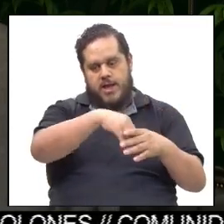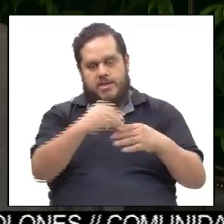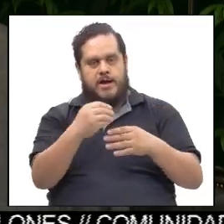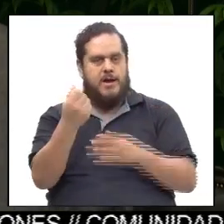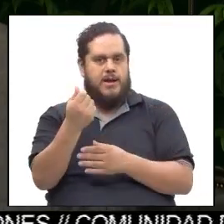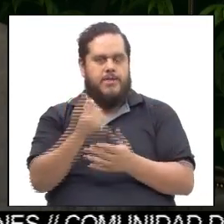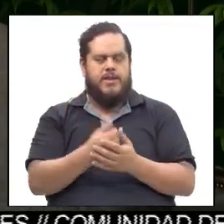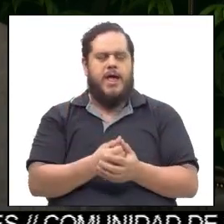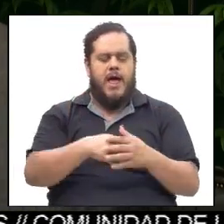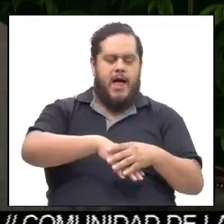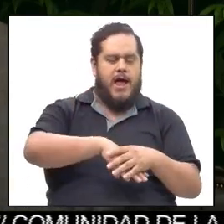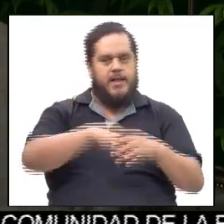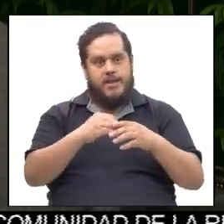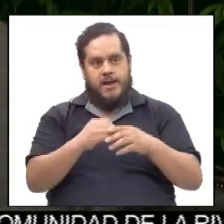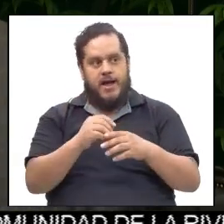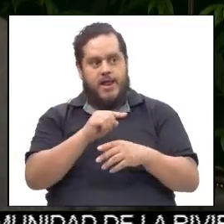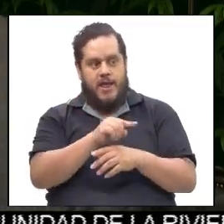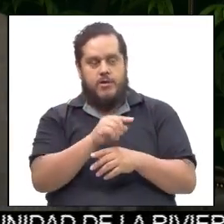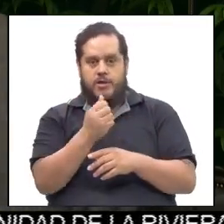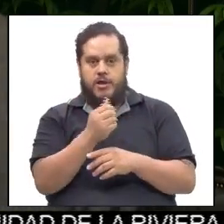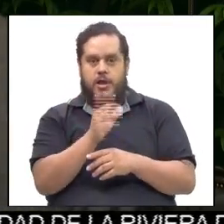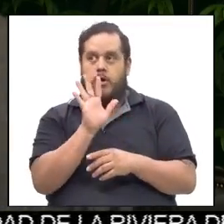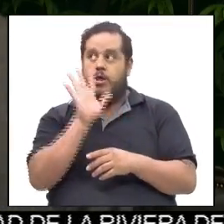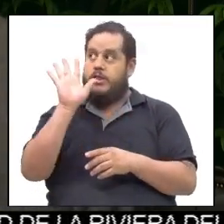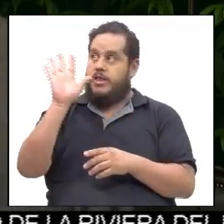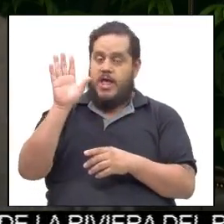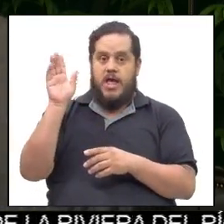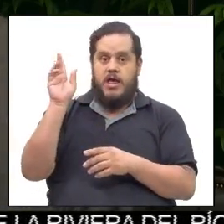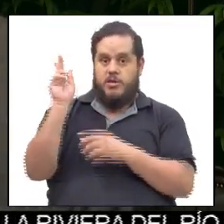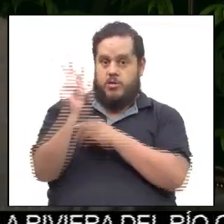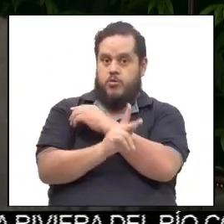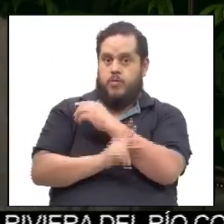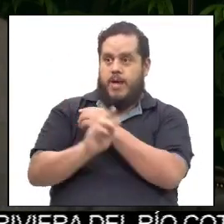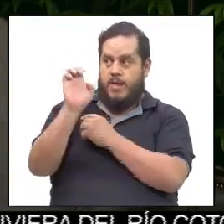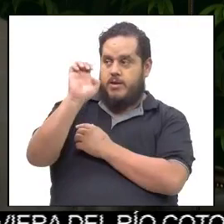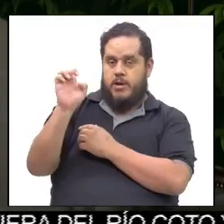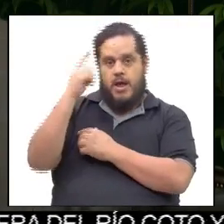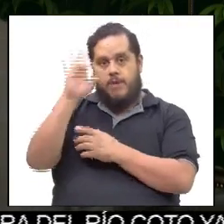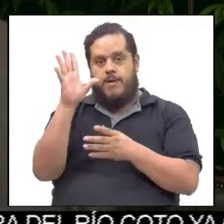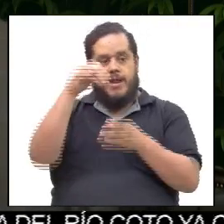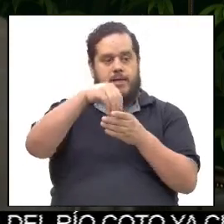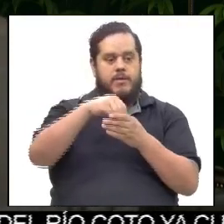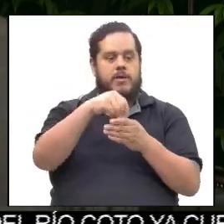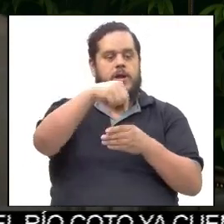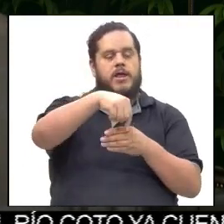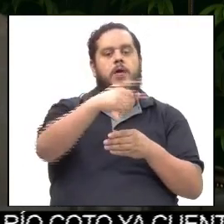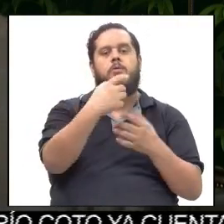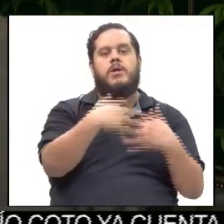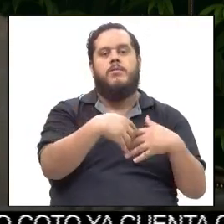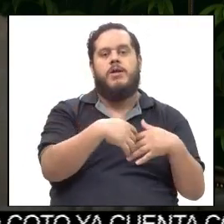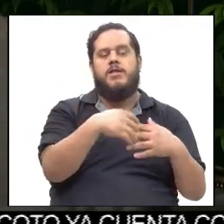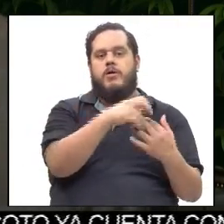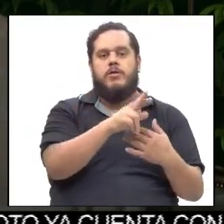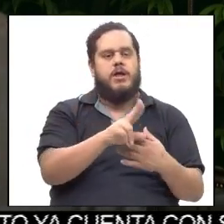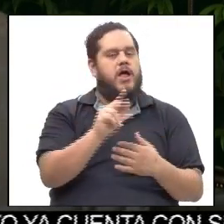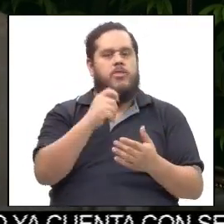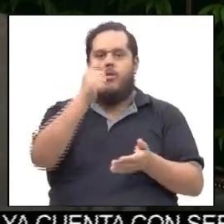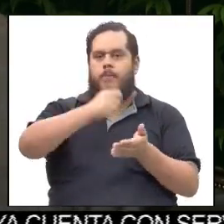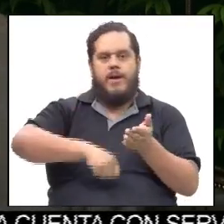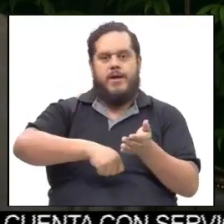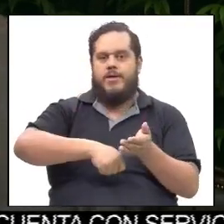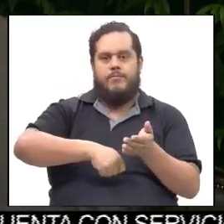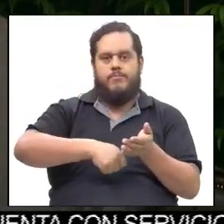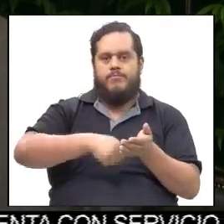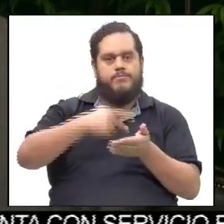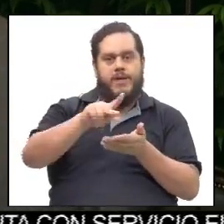Al sacar ellos el dinero de su país para invertirlo en una empresa en Costa Rica, no pagan impuesto allá,